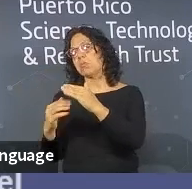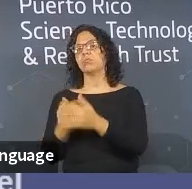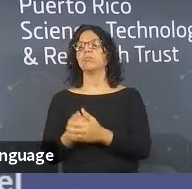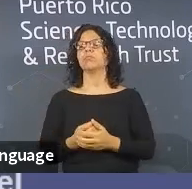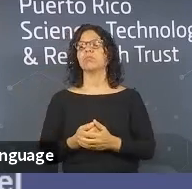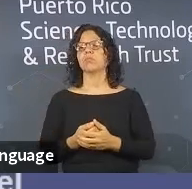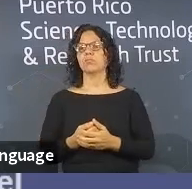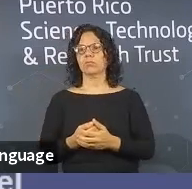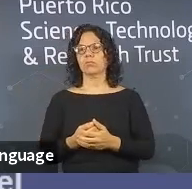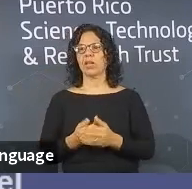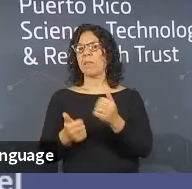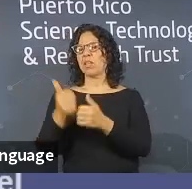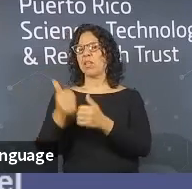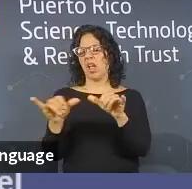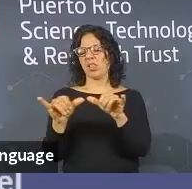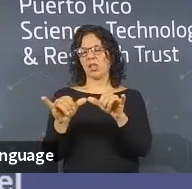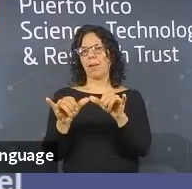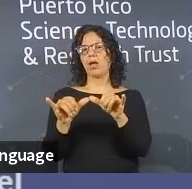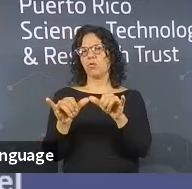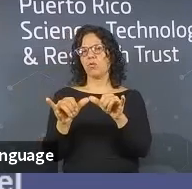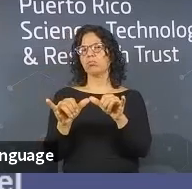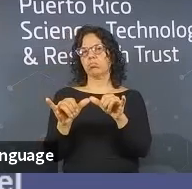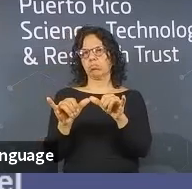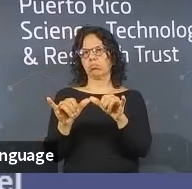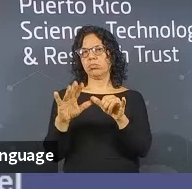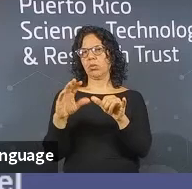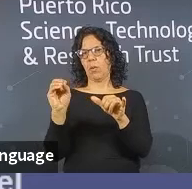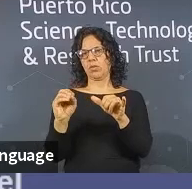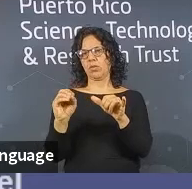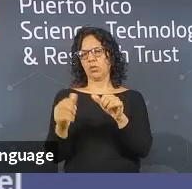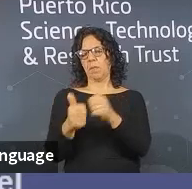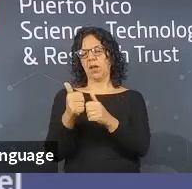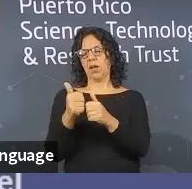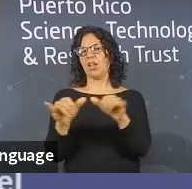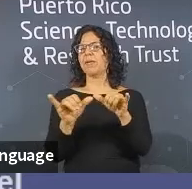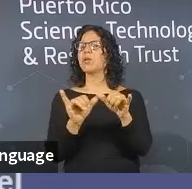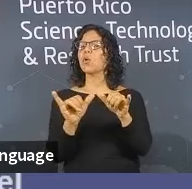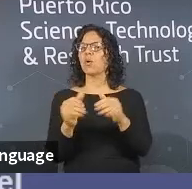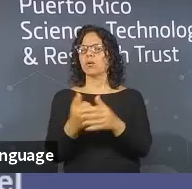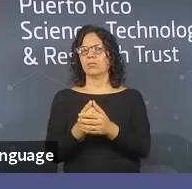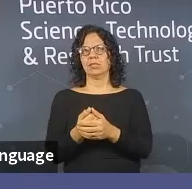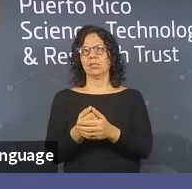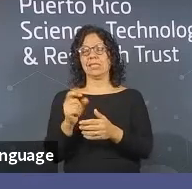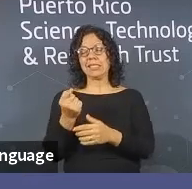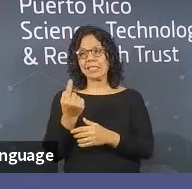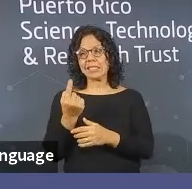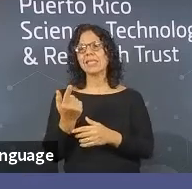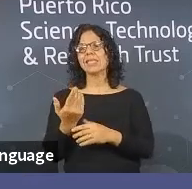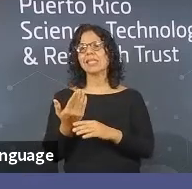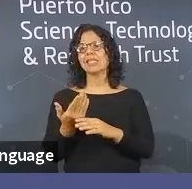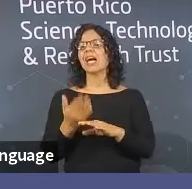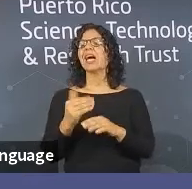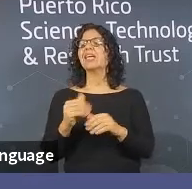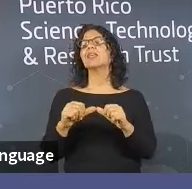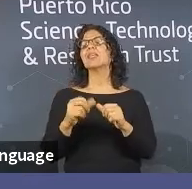acerca a esas gotas grandes, a gotas pequeñas, nos da la eficiencia del tamaño de gota. Entonces hay que entender eso antes de moverse a los siguientes